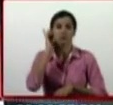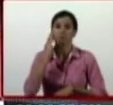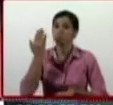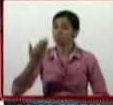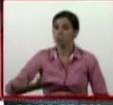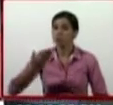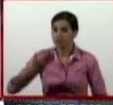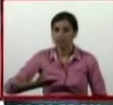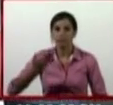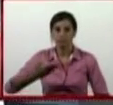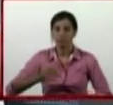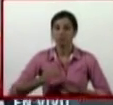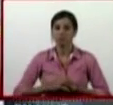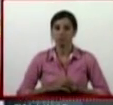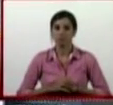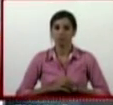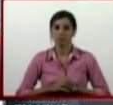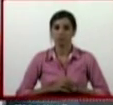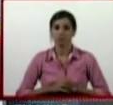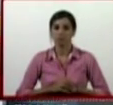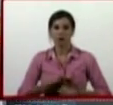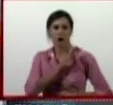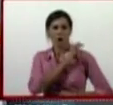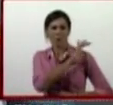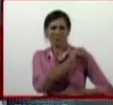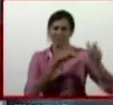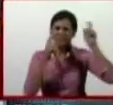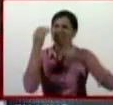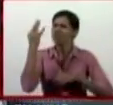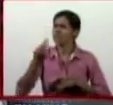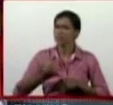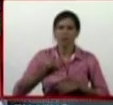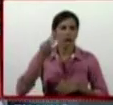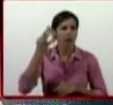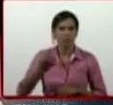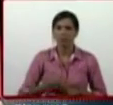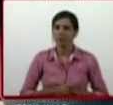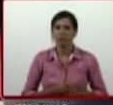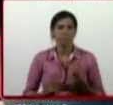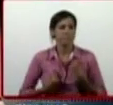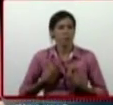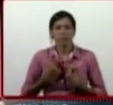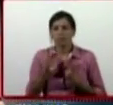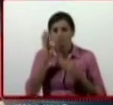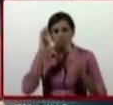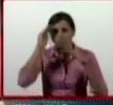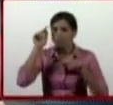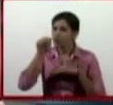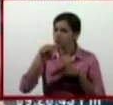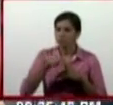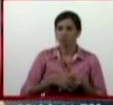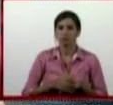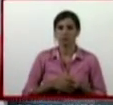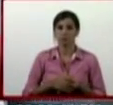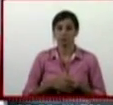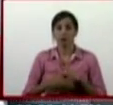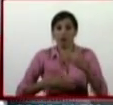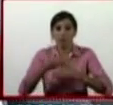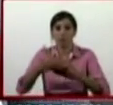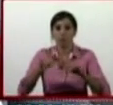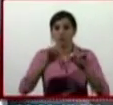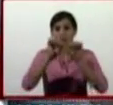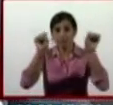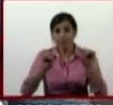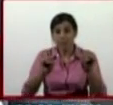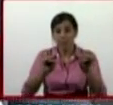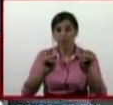importante. El comandante Chávez siempre tuvo esa preocupación. Bueno, y él avanzó en un sistema para resolver